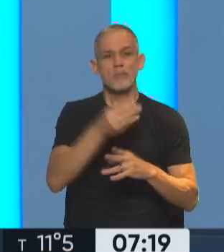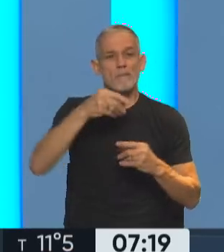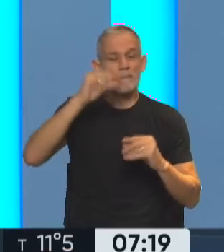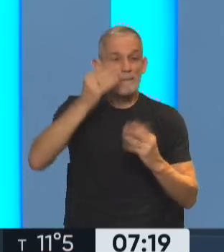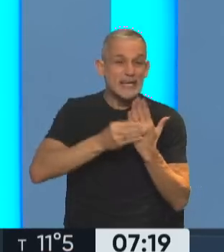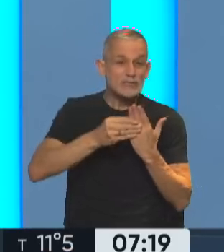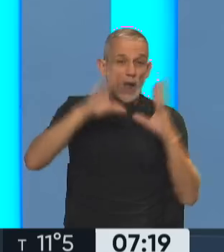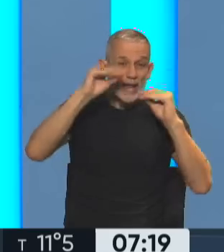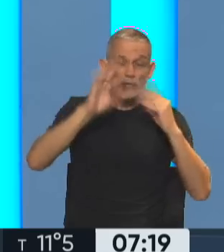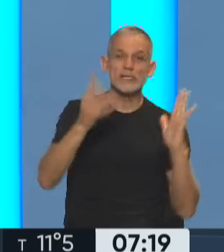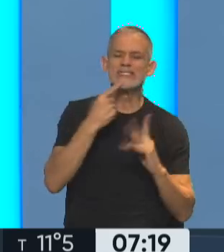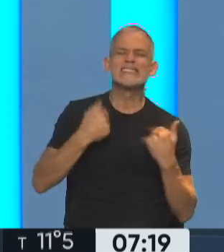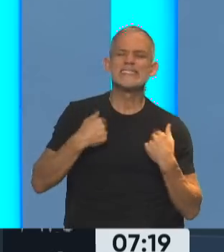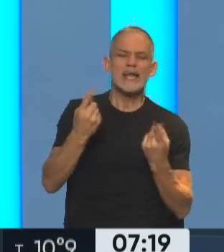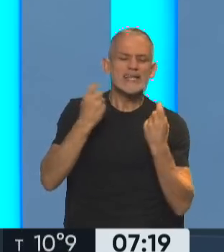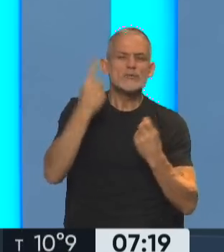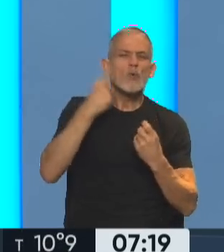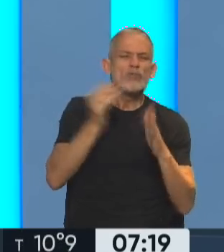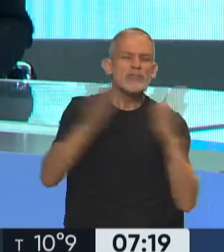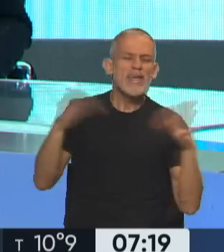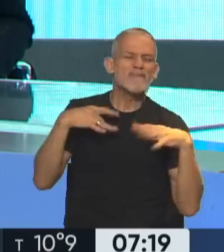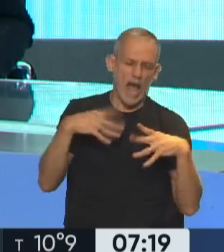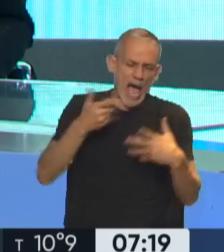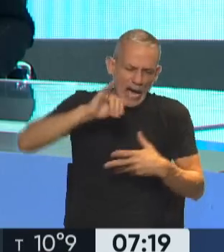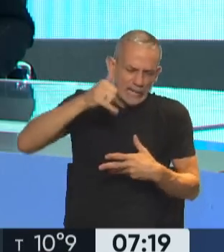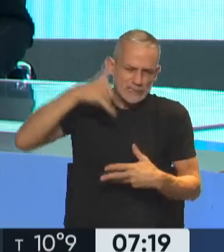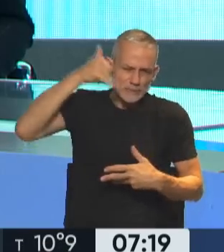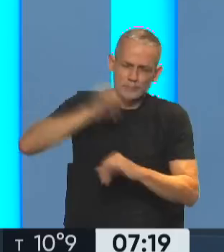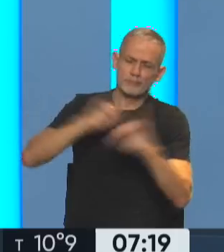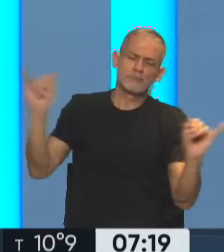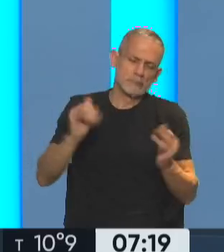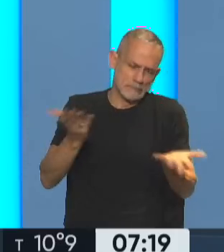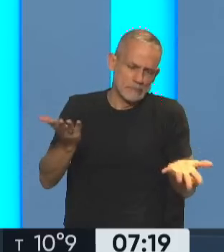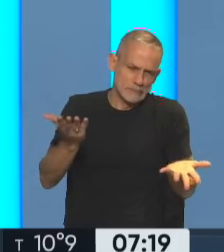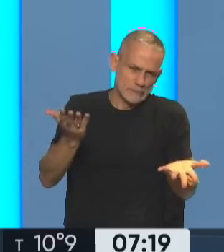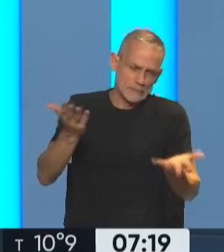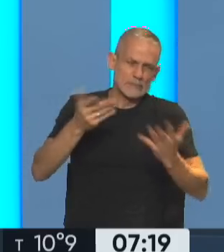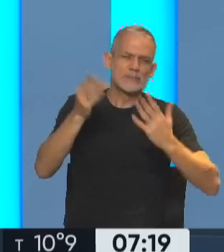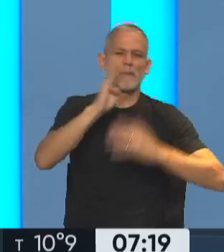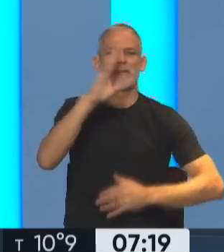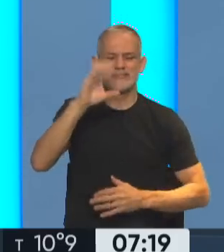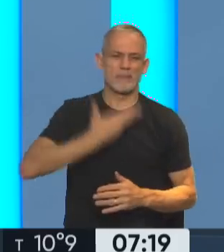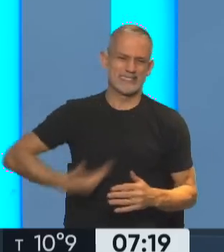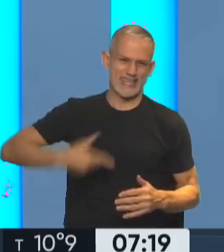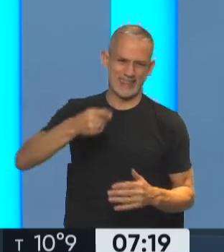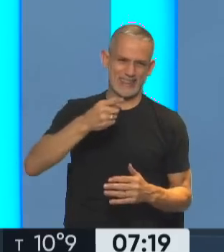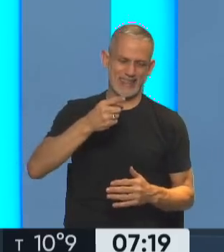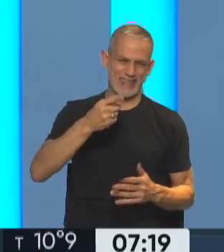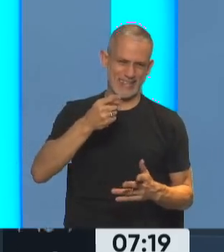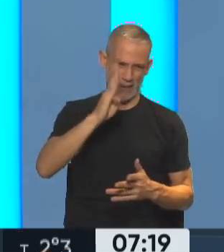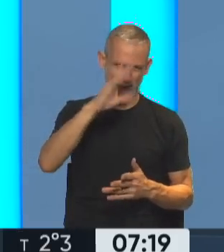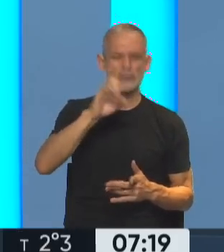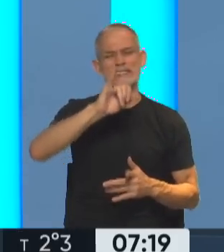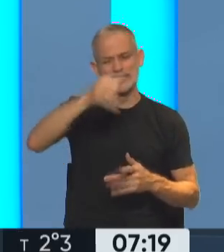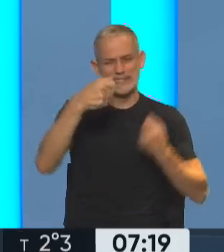noche y te dice, necesito ese feriado cambiario? Bueno, si levantaba el teléfono y llamaba a Miguel Ángel Pese, presidente del Banco Central, efectivamente